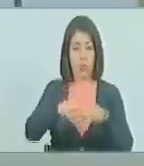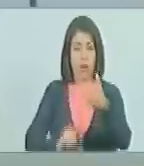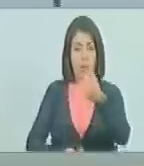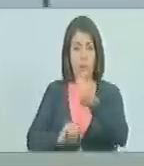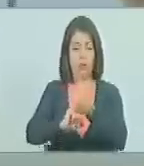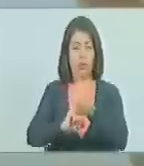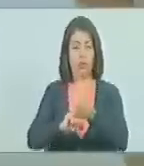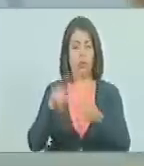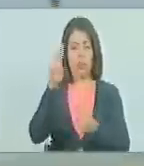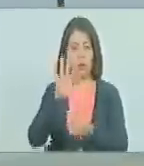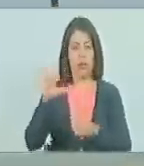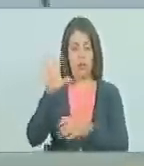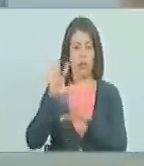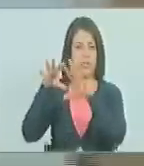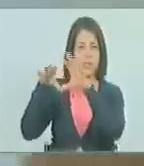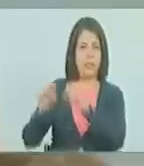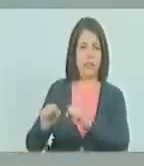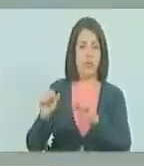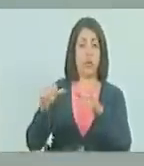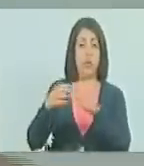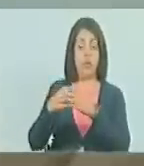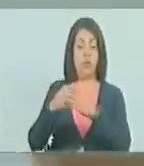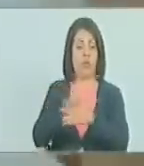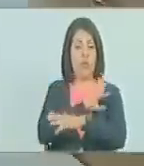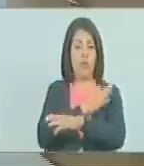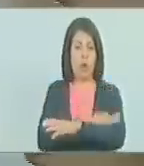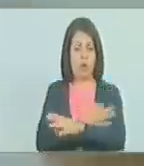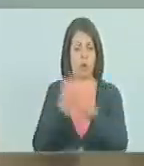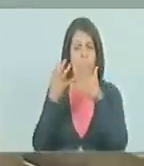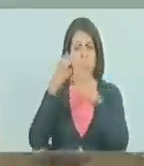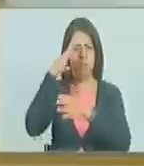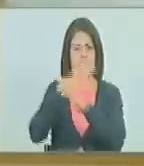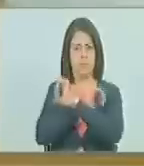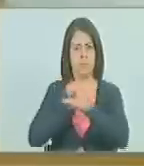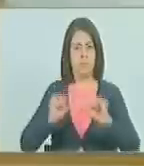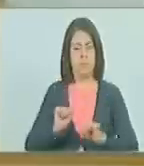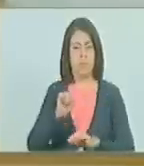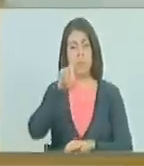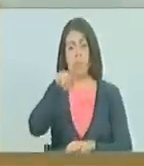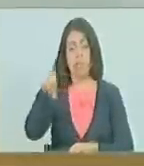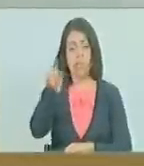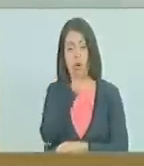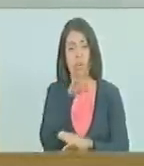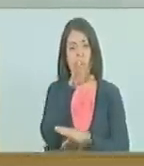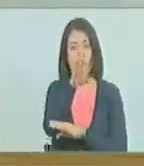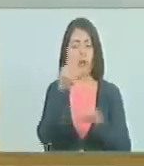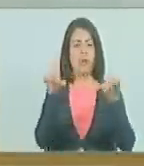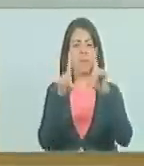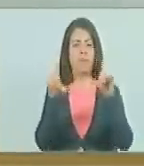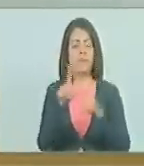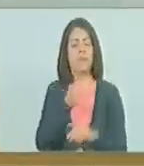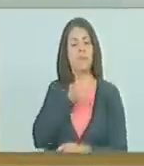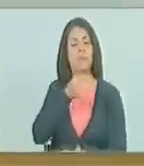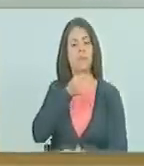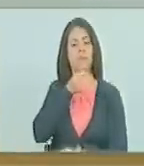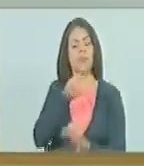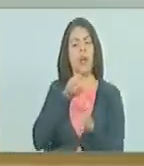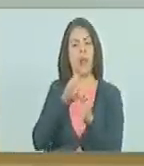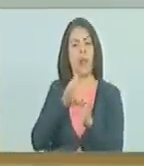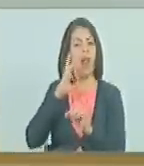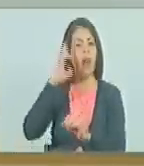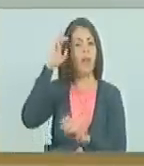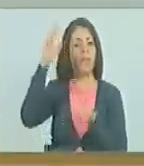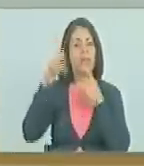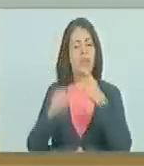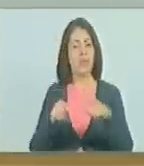favor de que Venezuela fuera invadida por una fuerza multinacional o no votó? ¿Alguien fue a un programa de televisión o a un programa de radio y